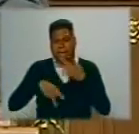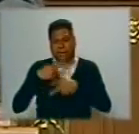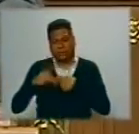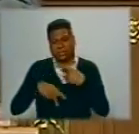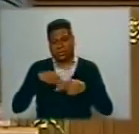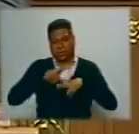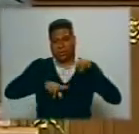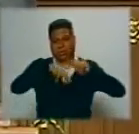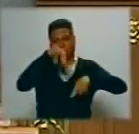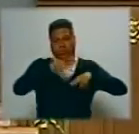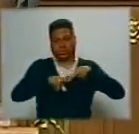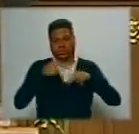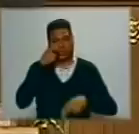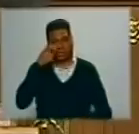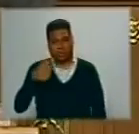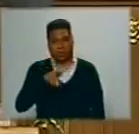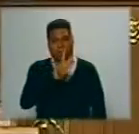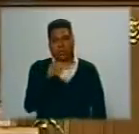popular, el